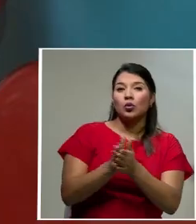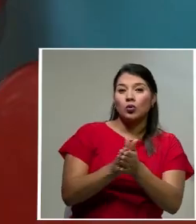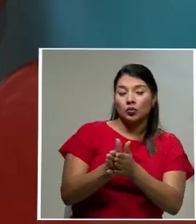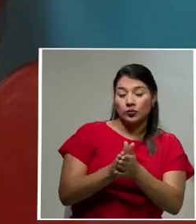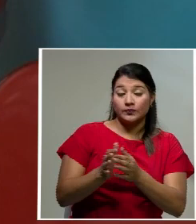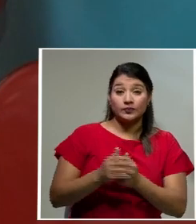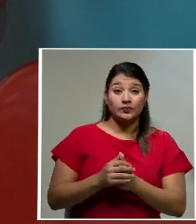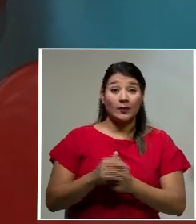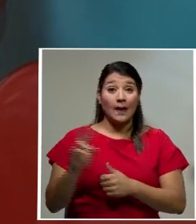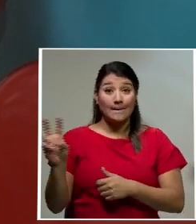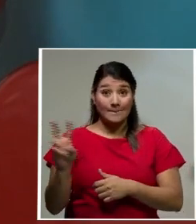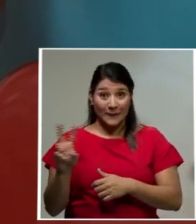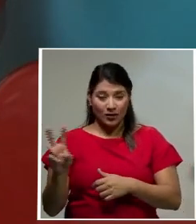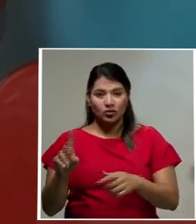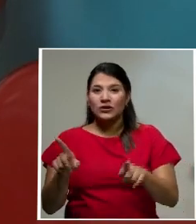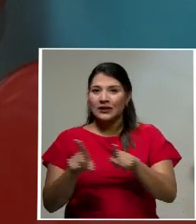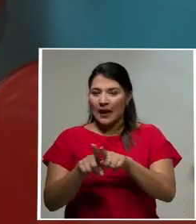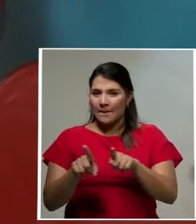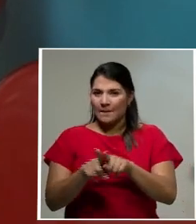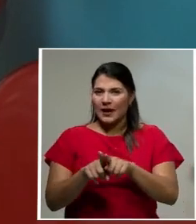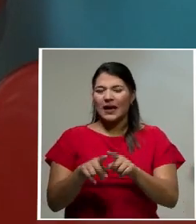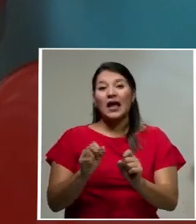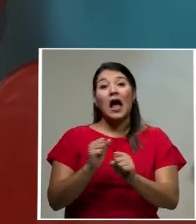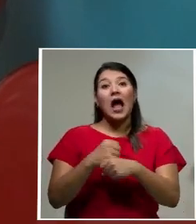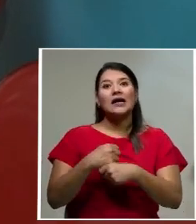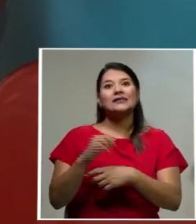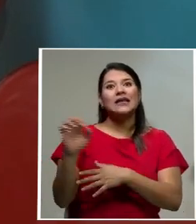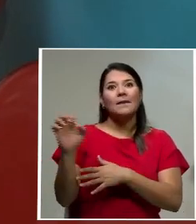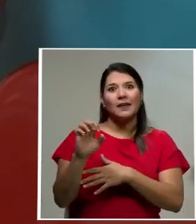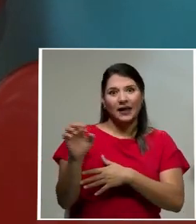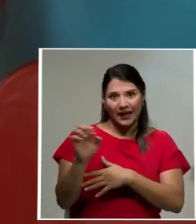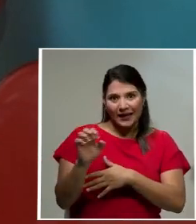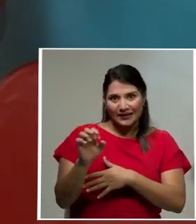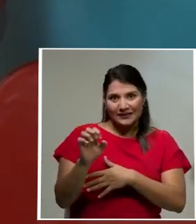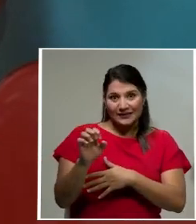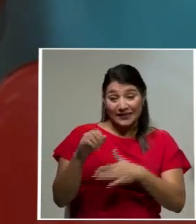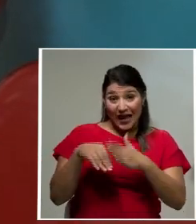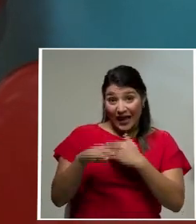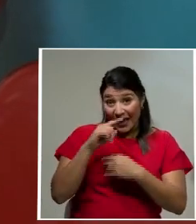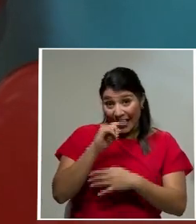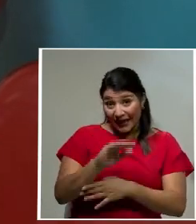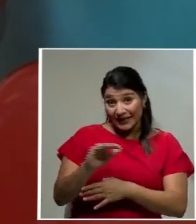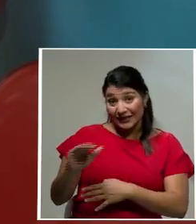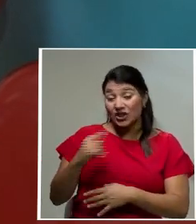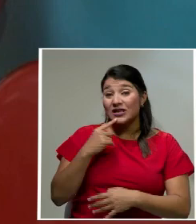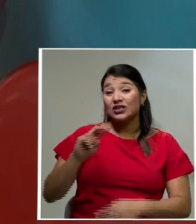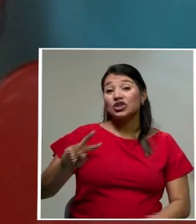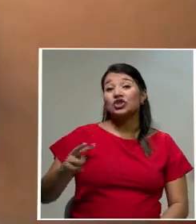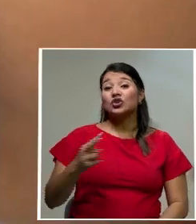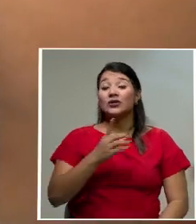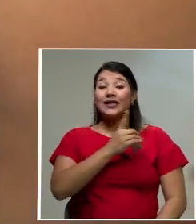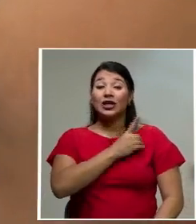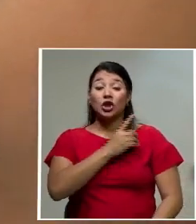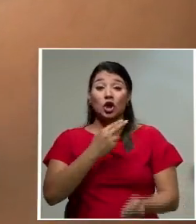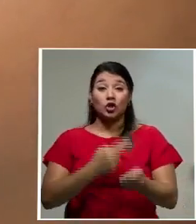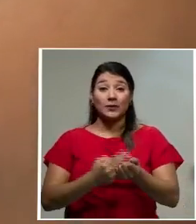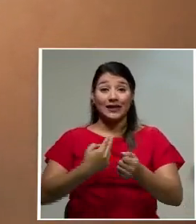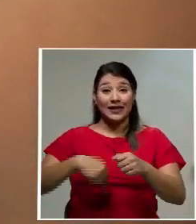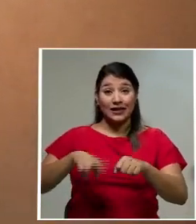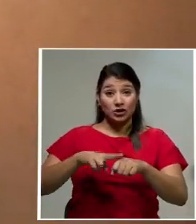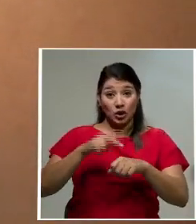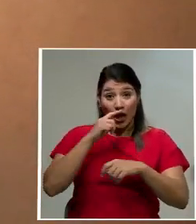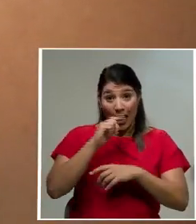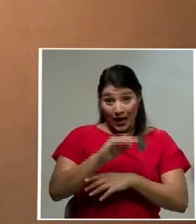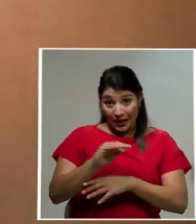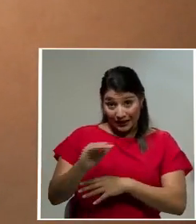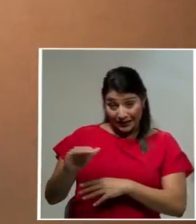El virus sincitial también está provocando emergencias entre los menores. Según el subdirector del Hospital Nacional de Niños, de la semana 1 a la